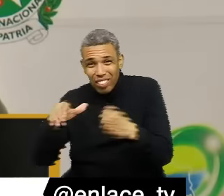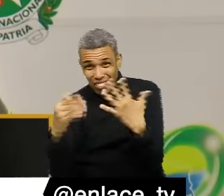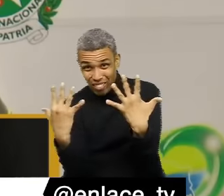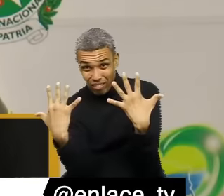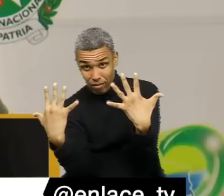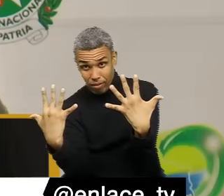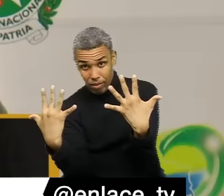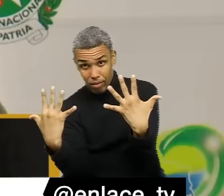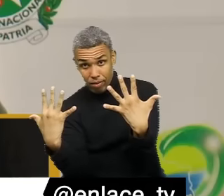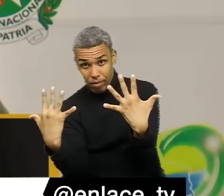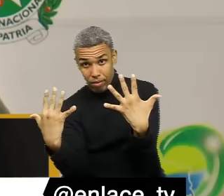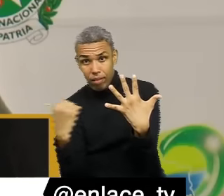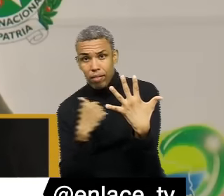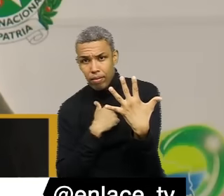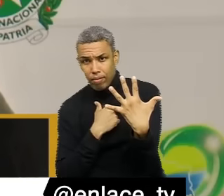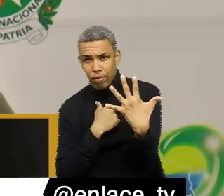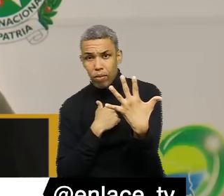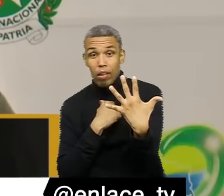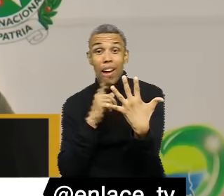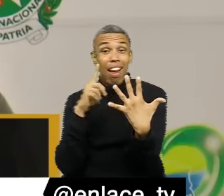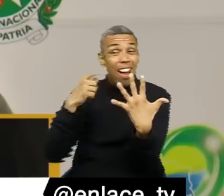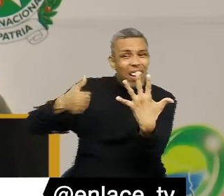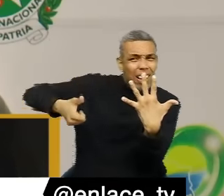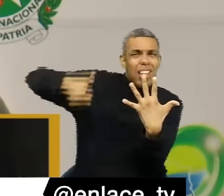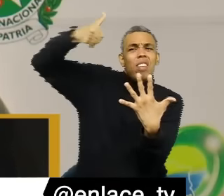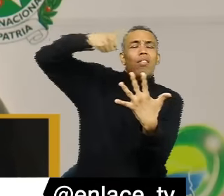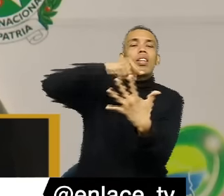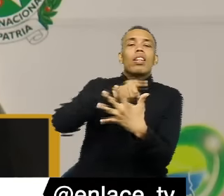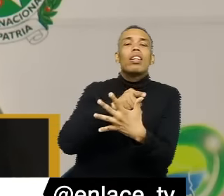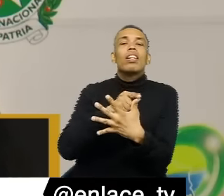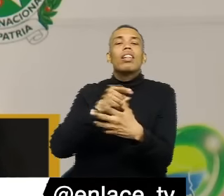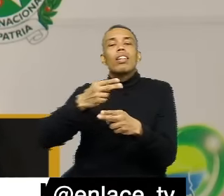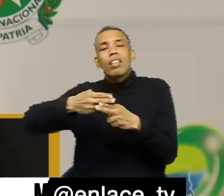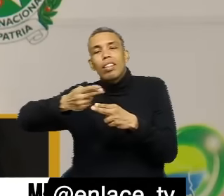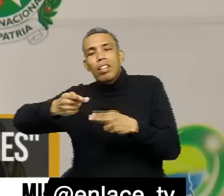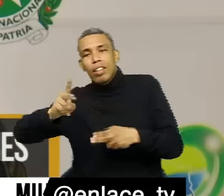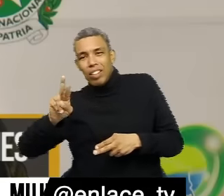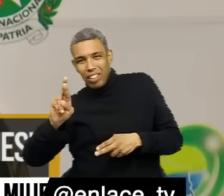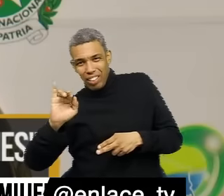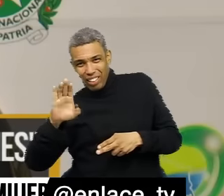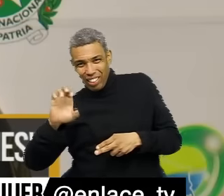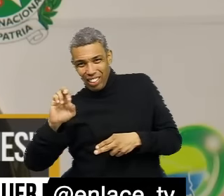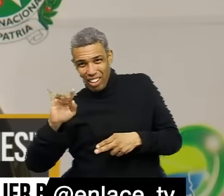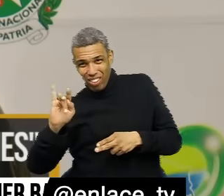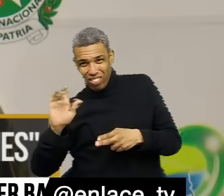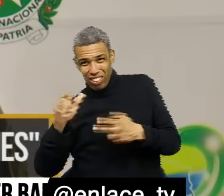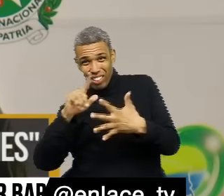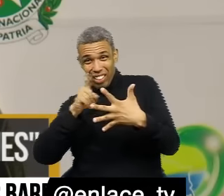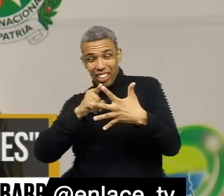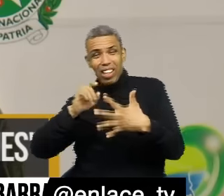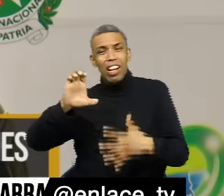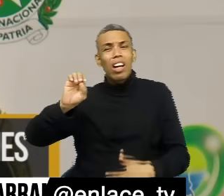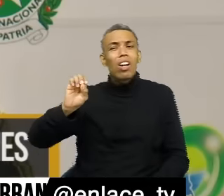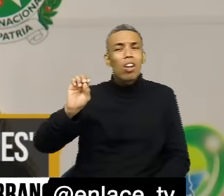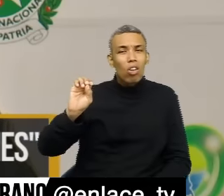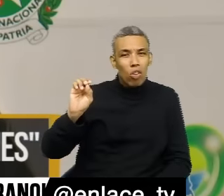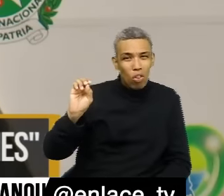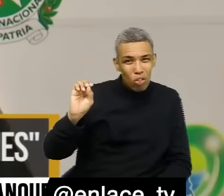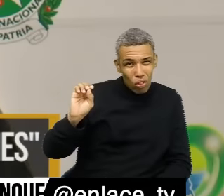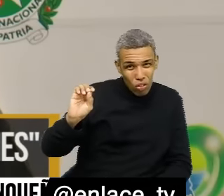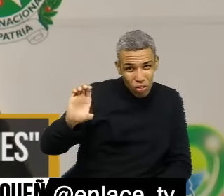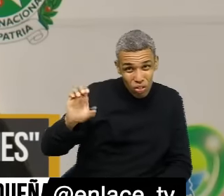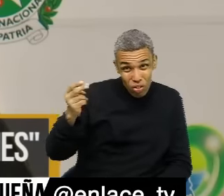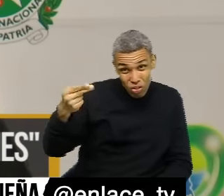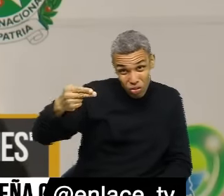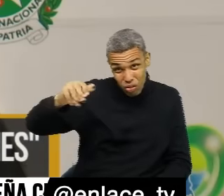sus principales cabecillas, alias Ricaute, alias Pocha, que ya